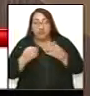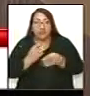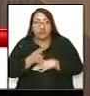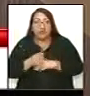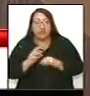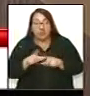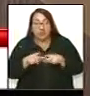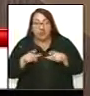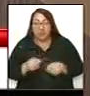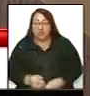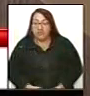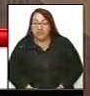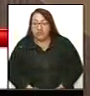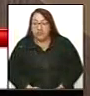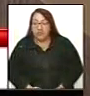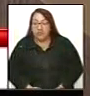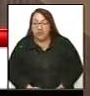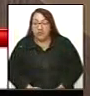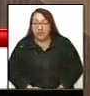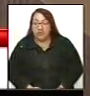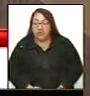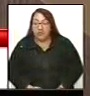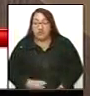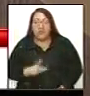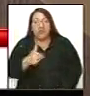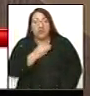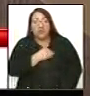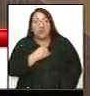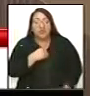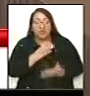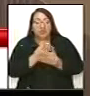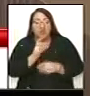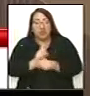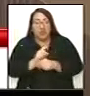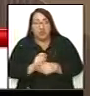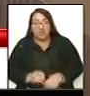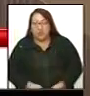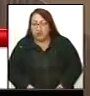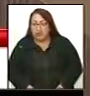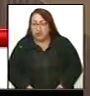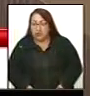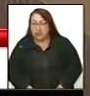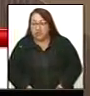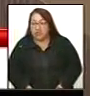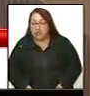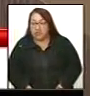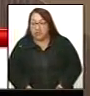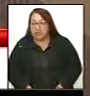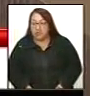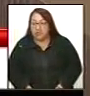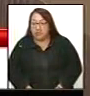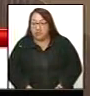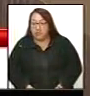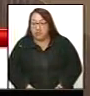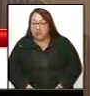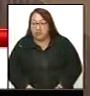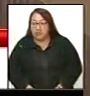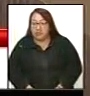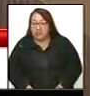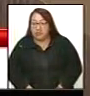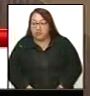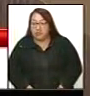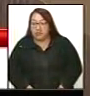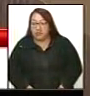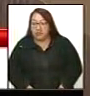a este recinto parlamentario, la Sala Miguel Grau Seminario del Palacio Legislativo, la ministra de Educación,